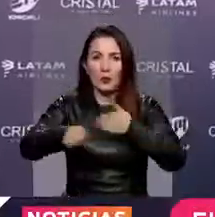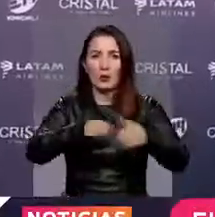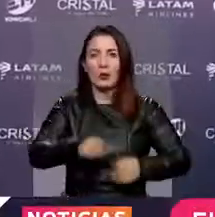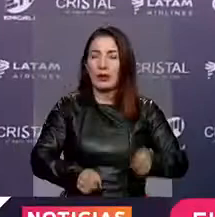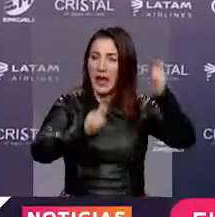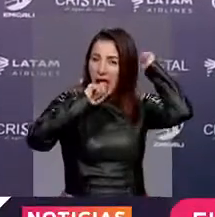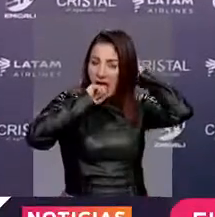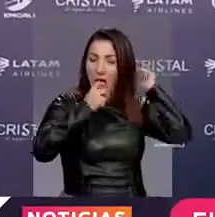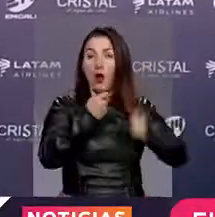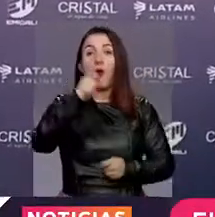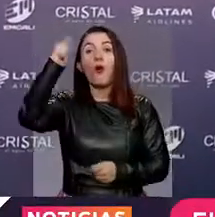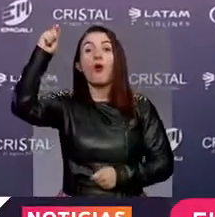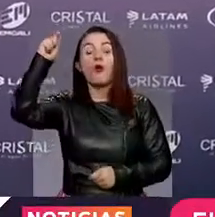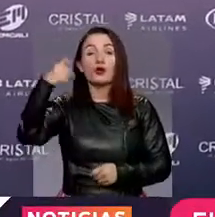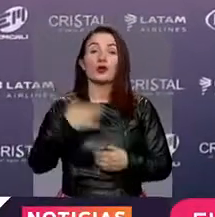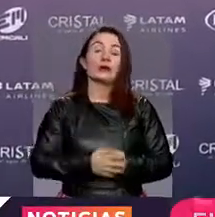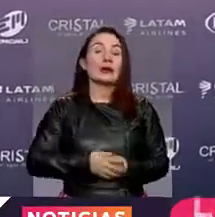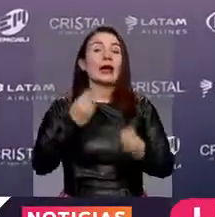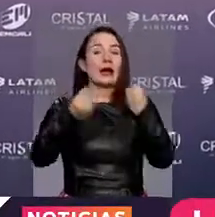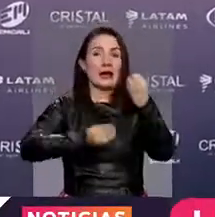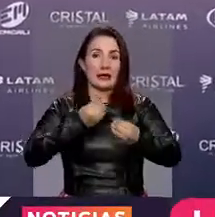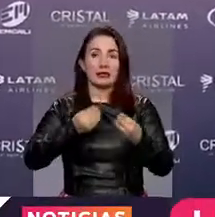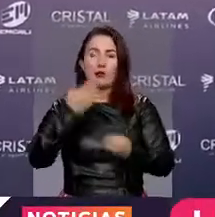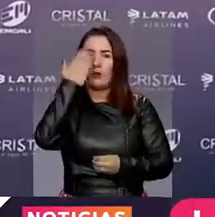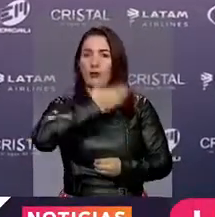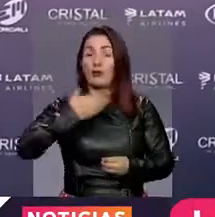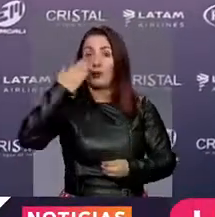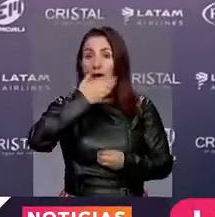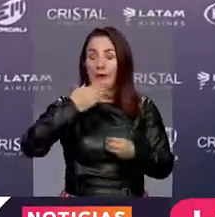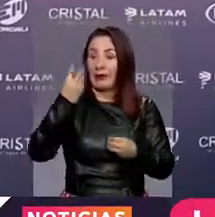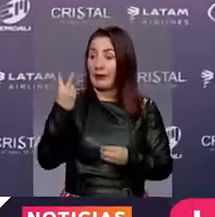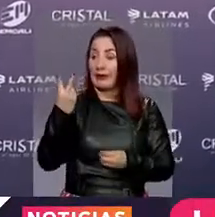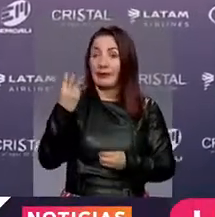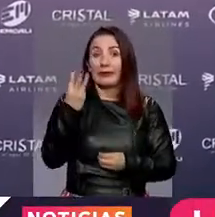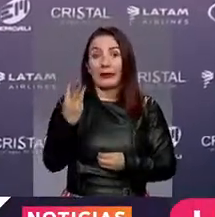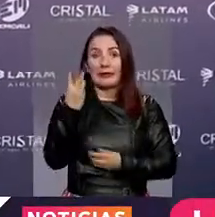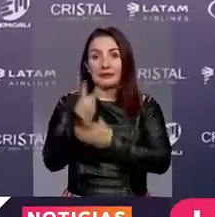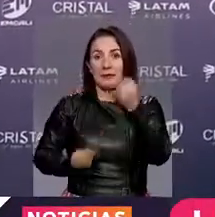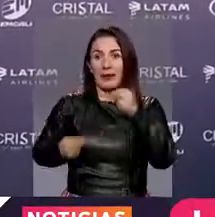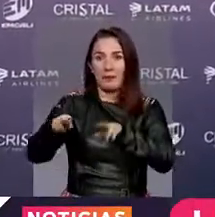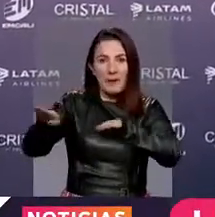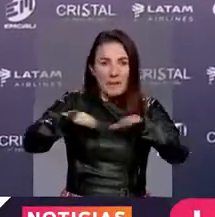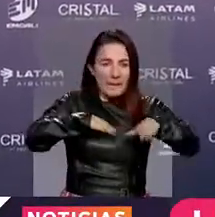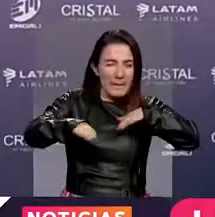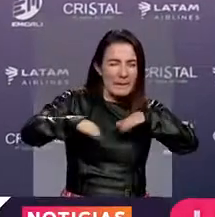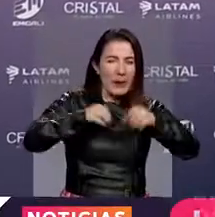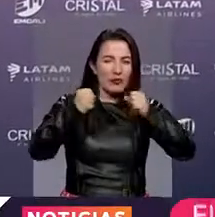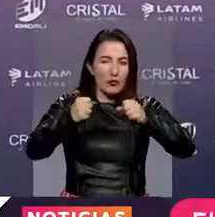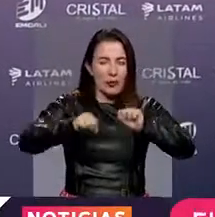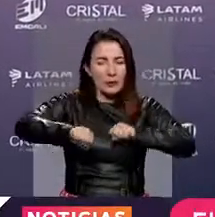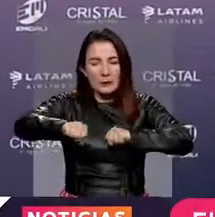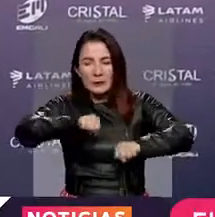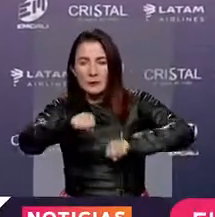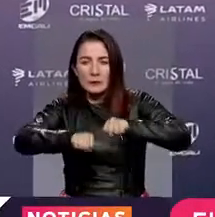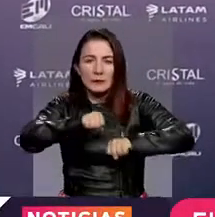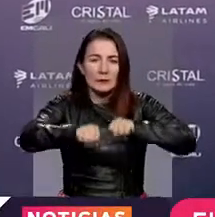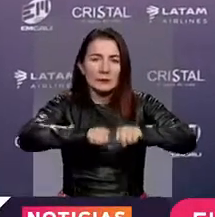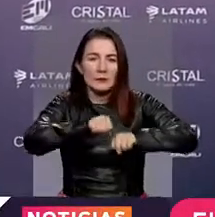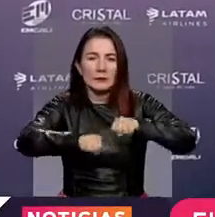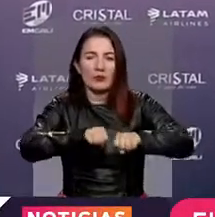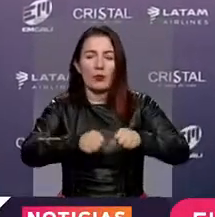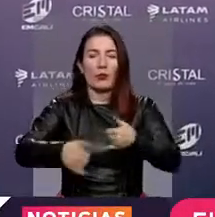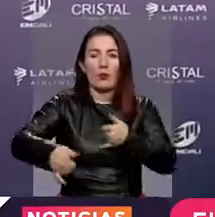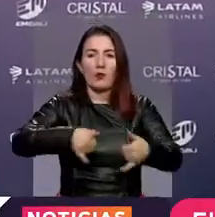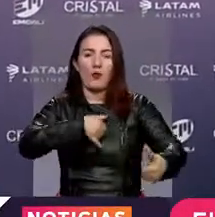Una prueba demasiado dura desde el principio, quedamos nomás tres parejas, entonces eso la hacía todavía más dura, pero no muy